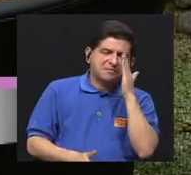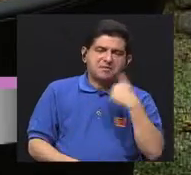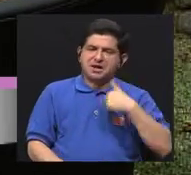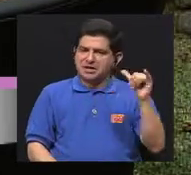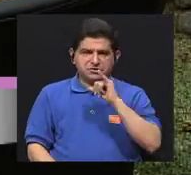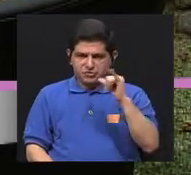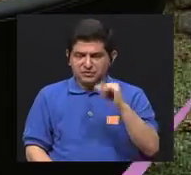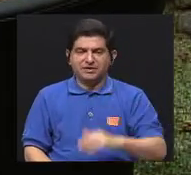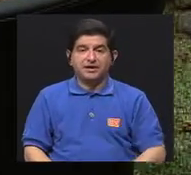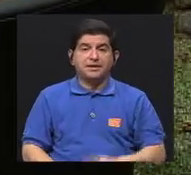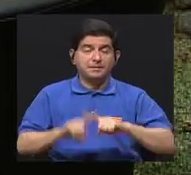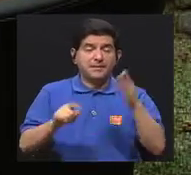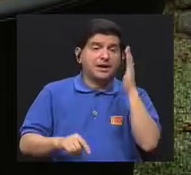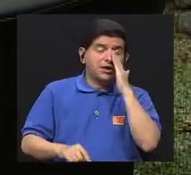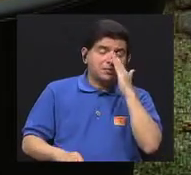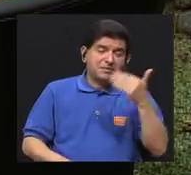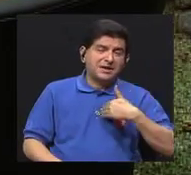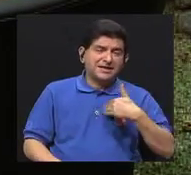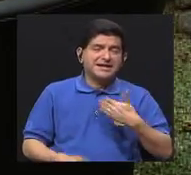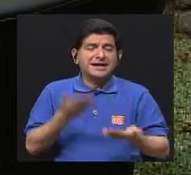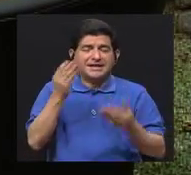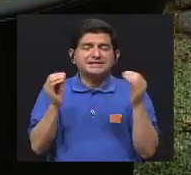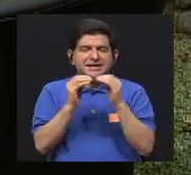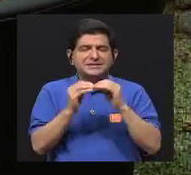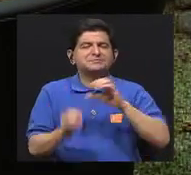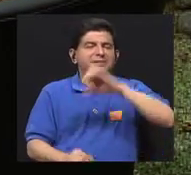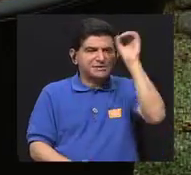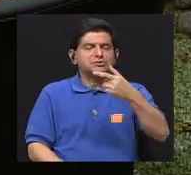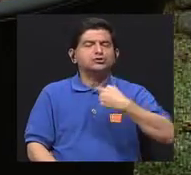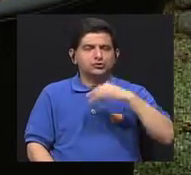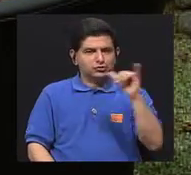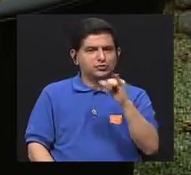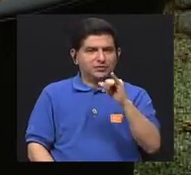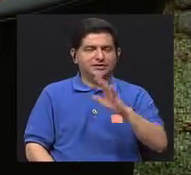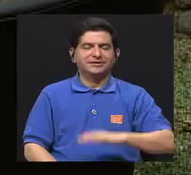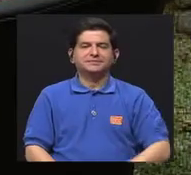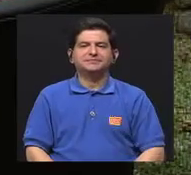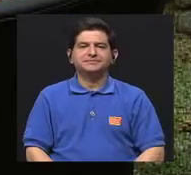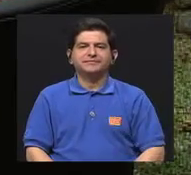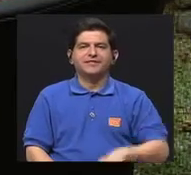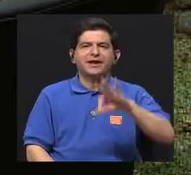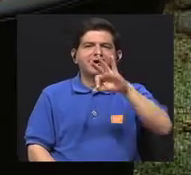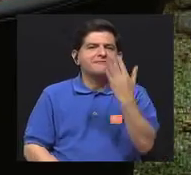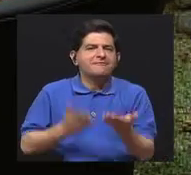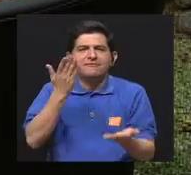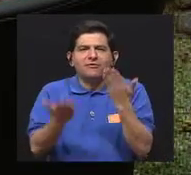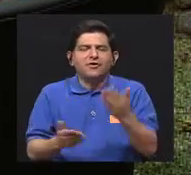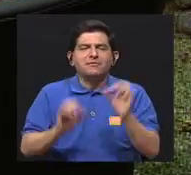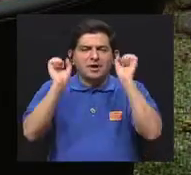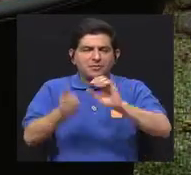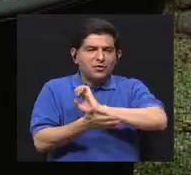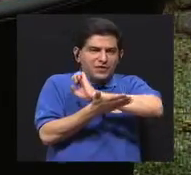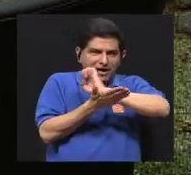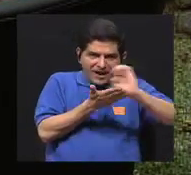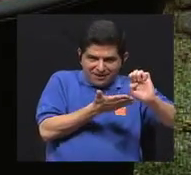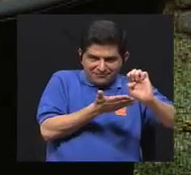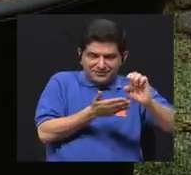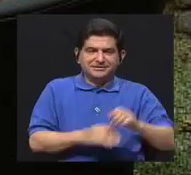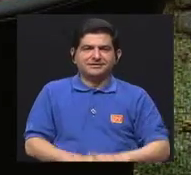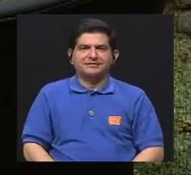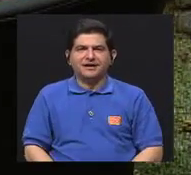tuvo yo lo voy a tener, pero si mamá lo tuvo es mucho más probable que yo lo tenga. ¿Alguna manera, doctora, de poder prevenir